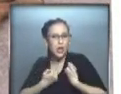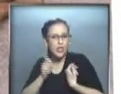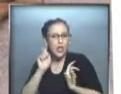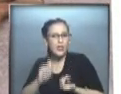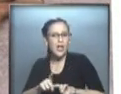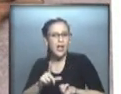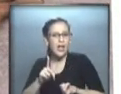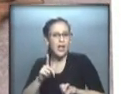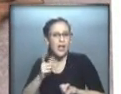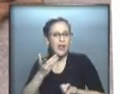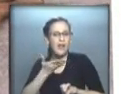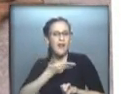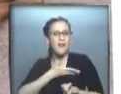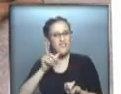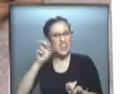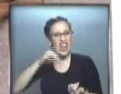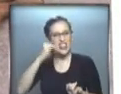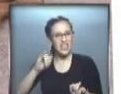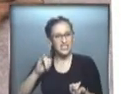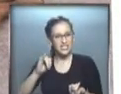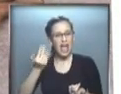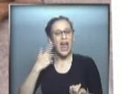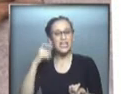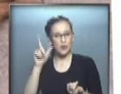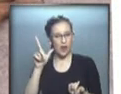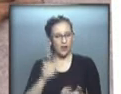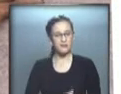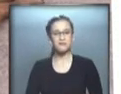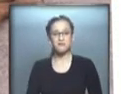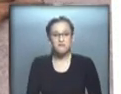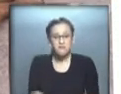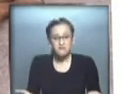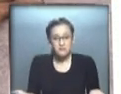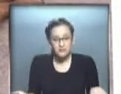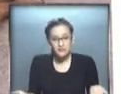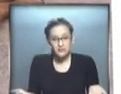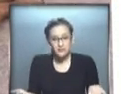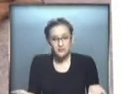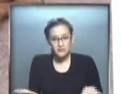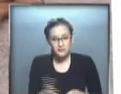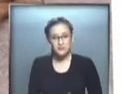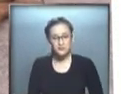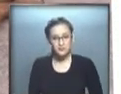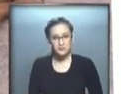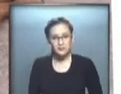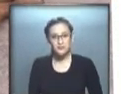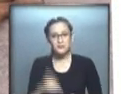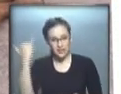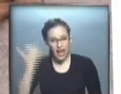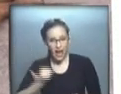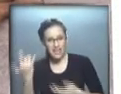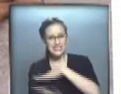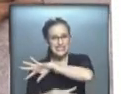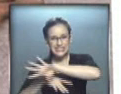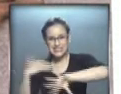arroba aníbal fernández fíjense lo que a ver generó polémica